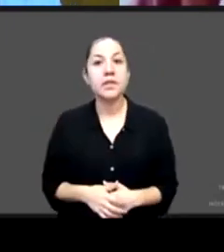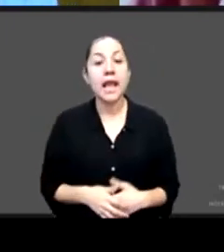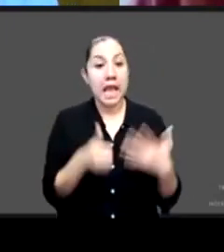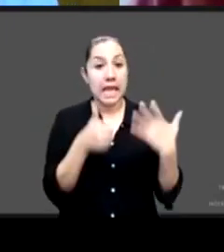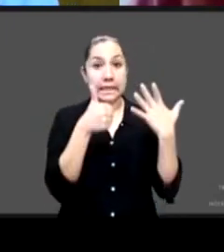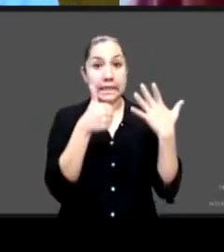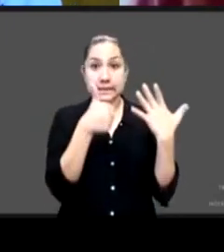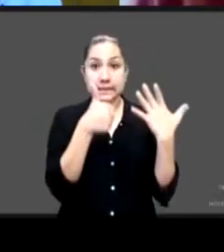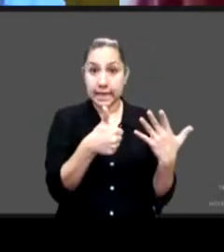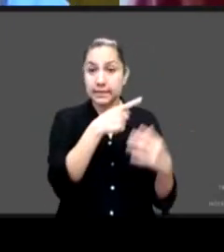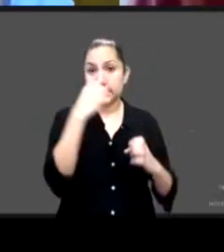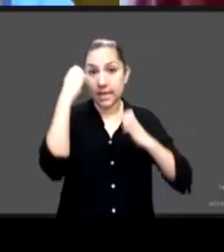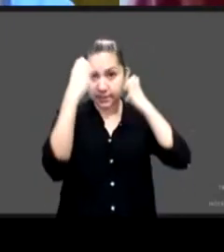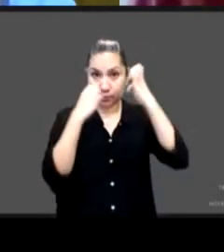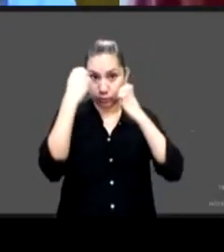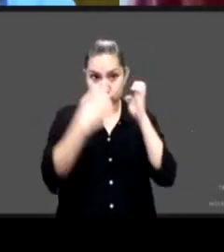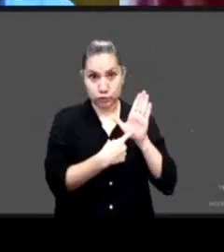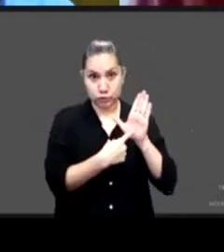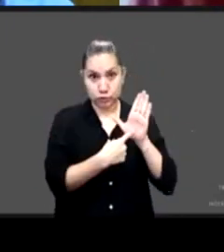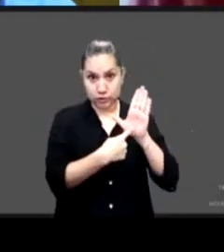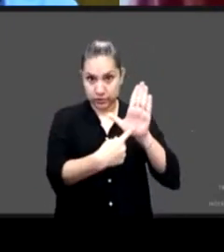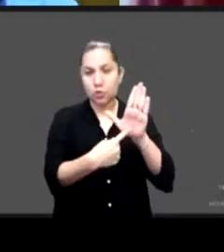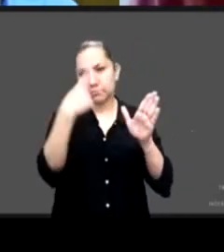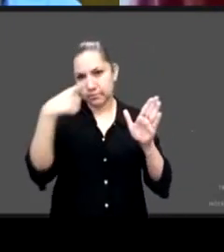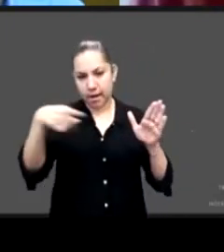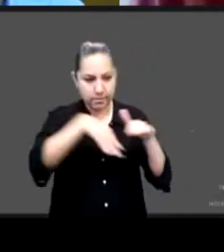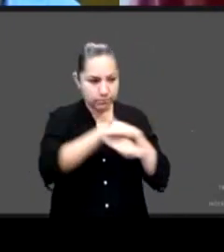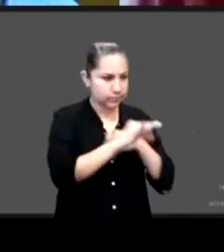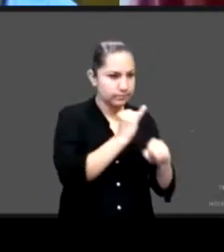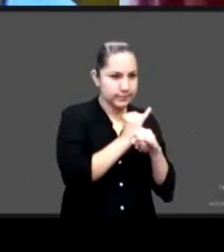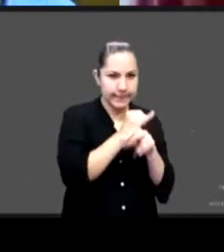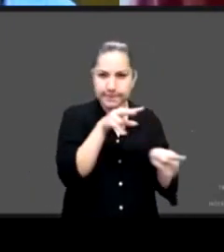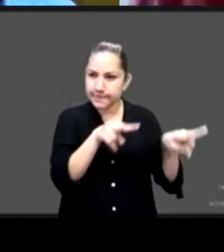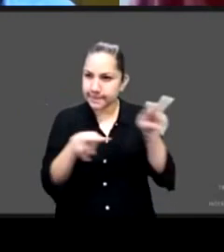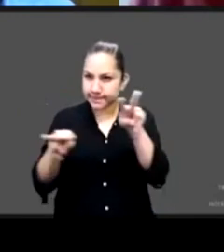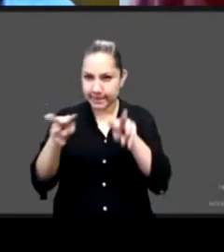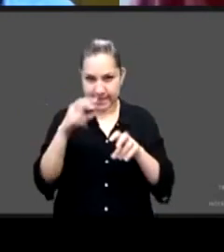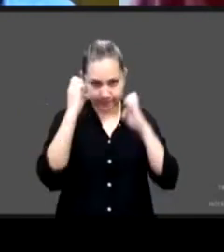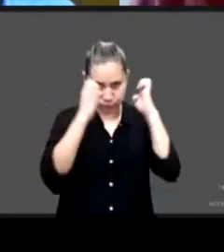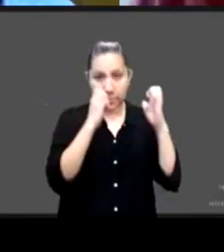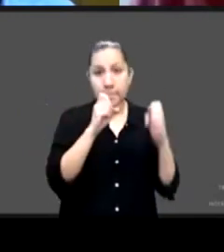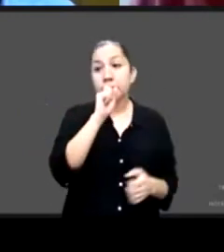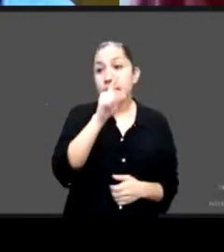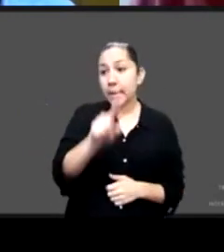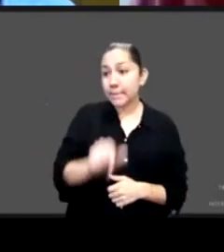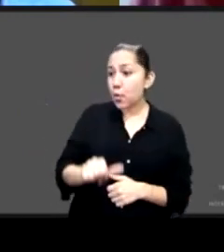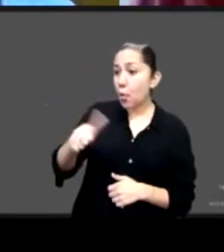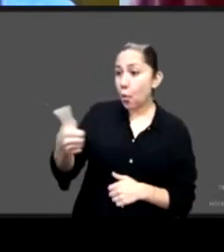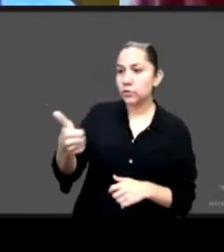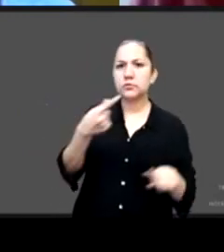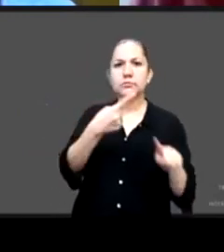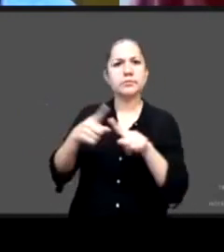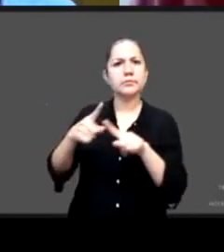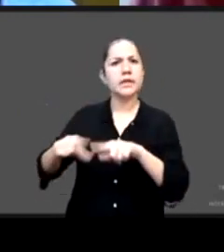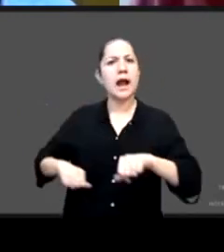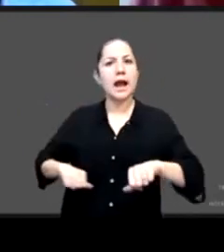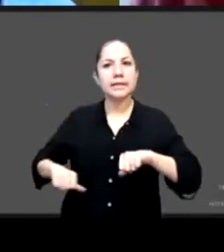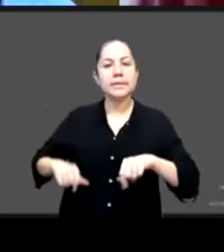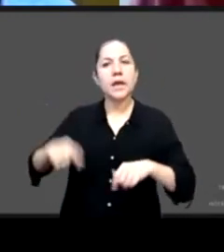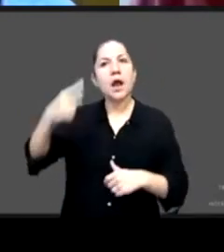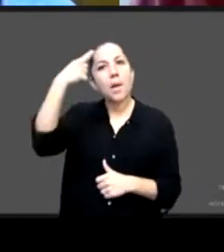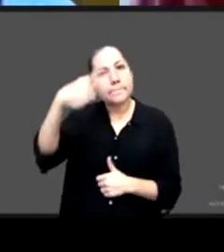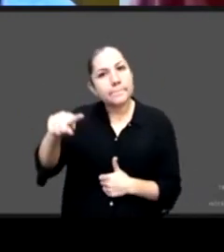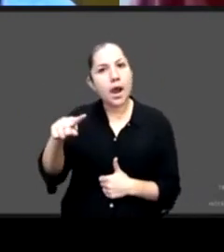exposiciones virtuales. Hay 24 actividades también de formación, ¿no? Porque también es importante pensar